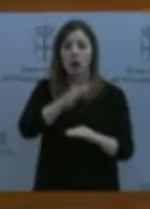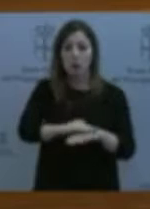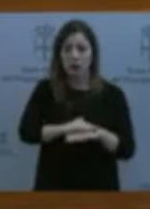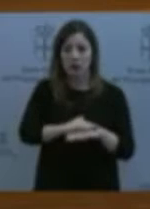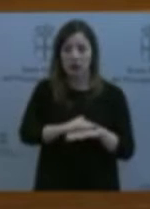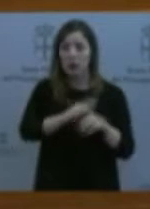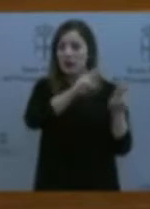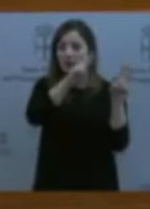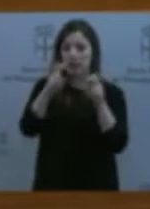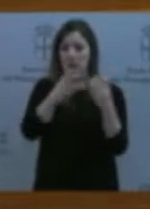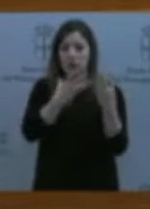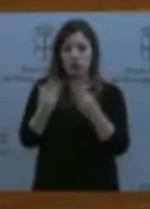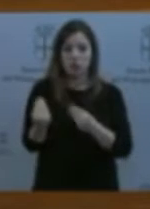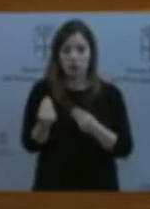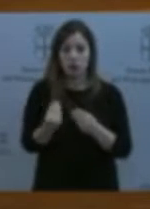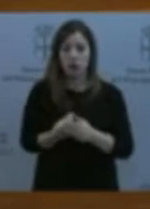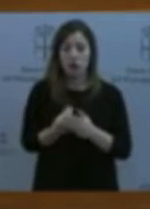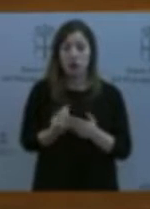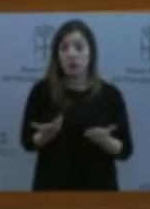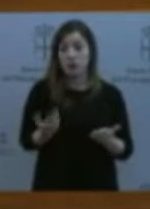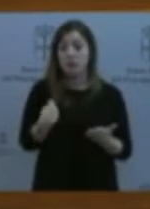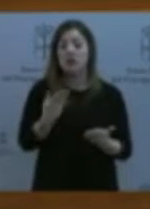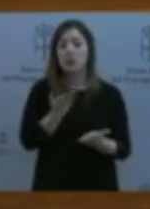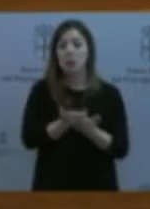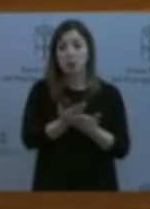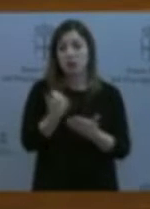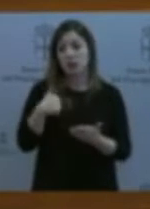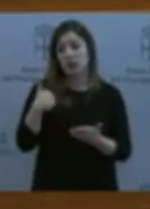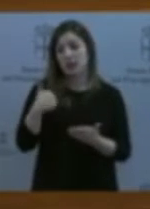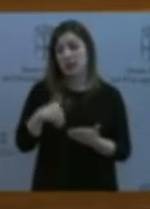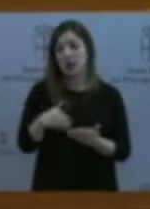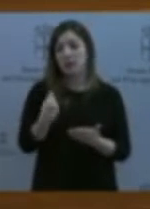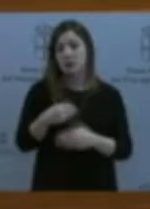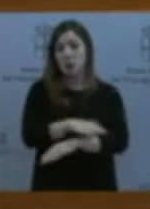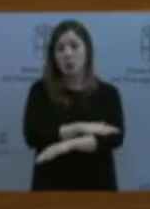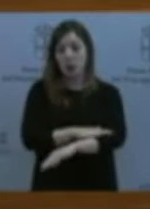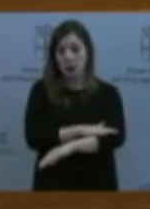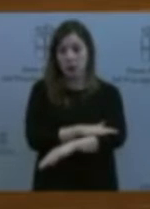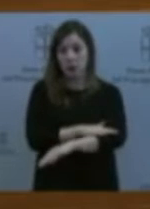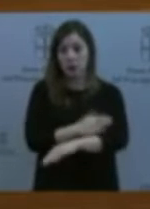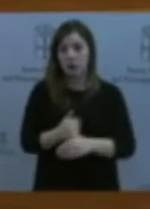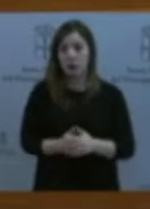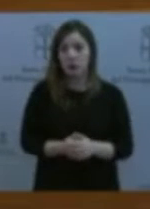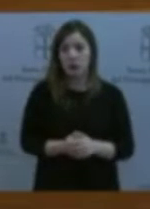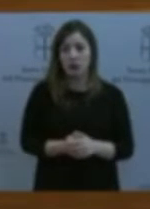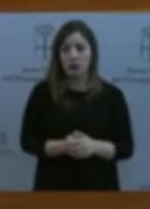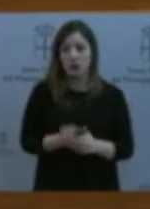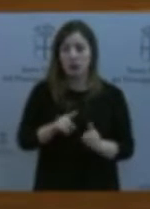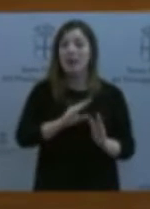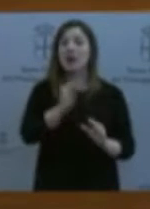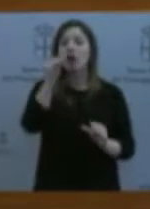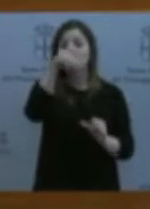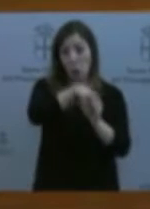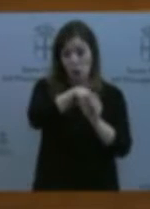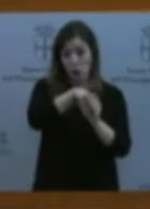que se habían propuesto por parte del Gobierno, que se habían incluido en presupuestos y que